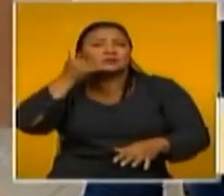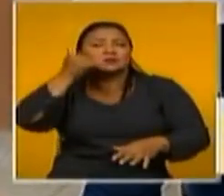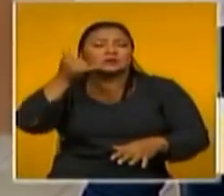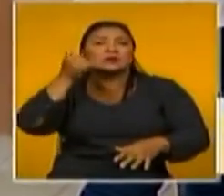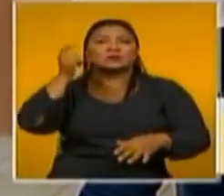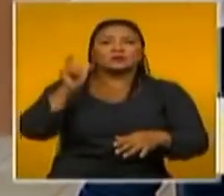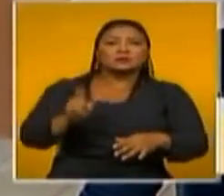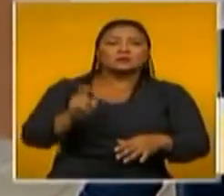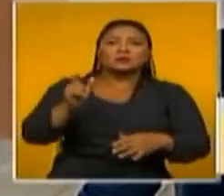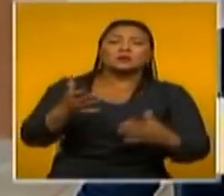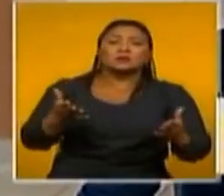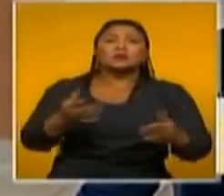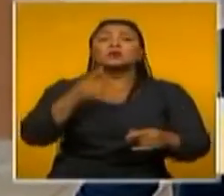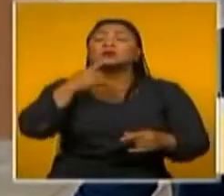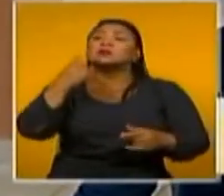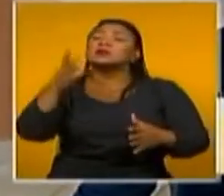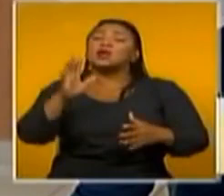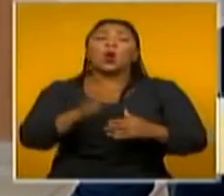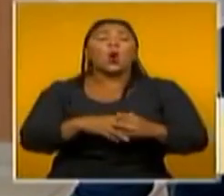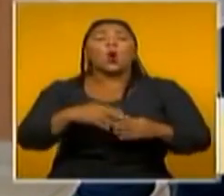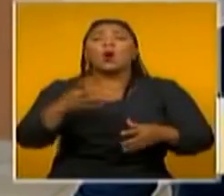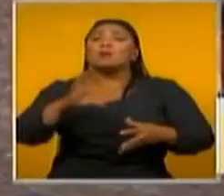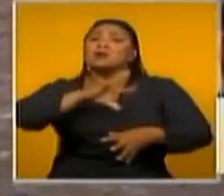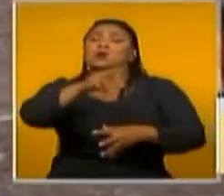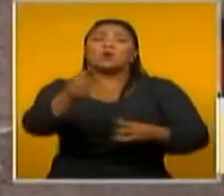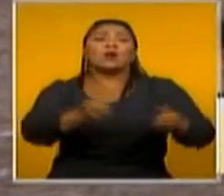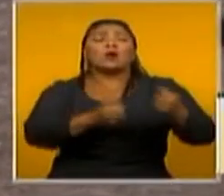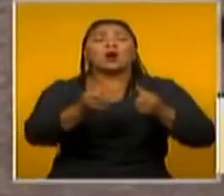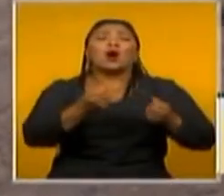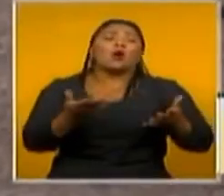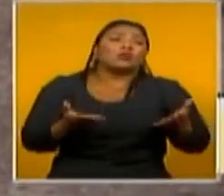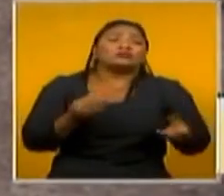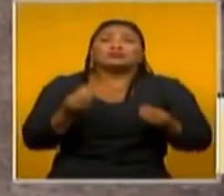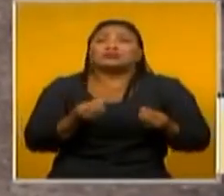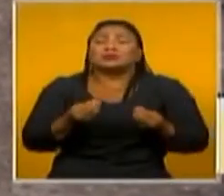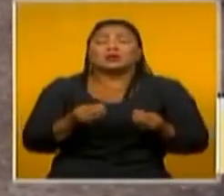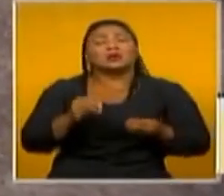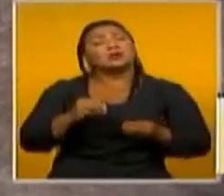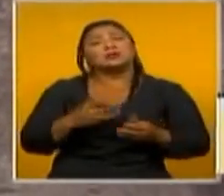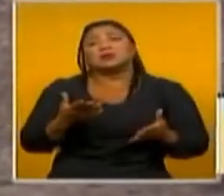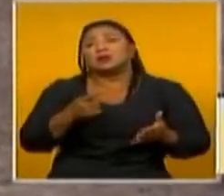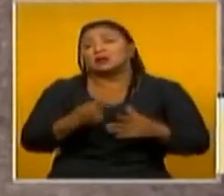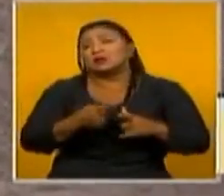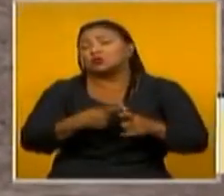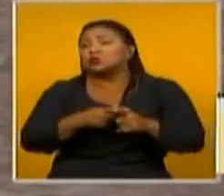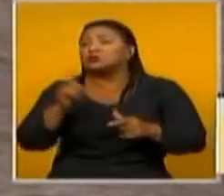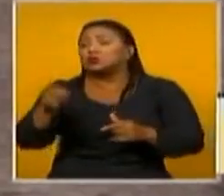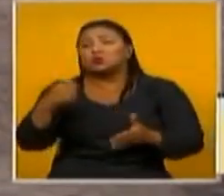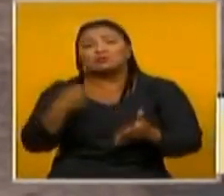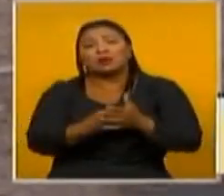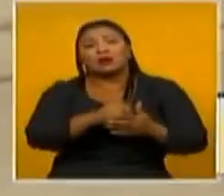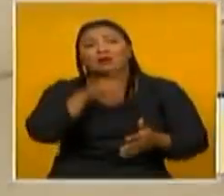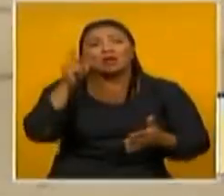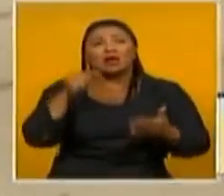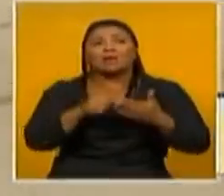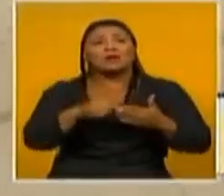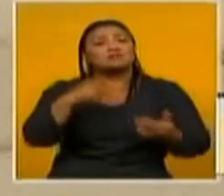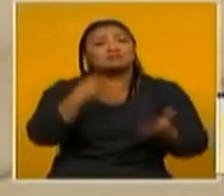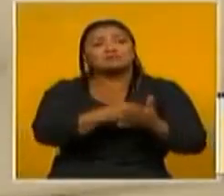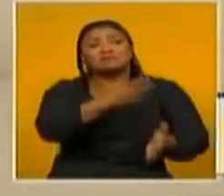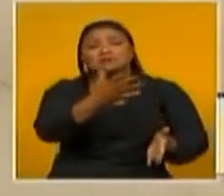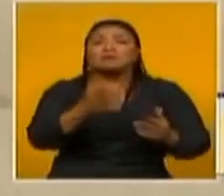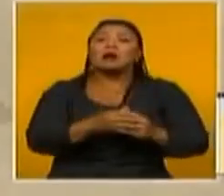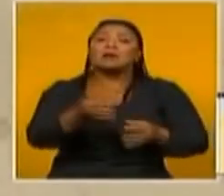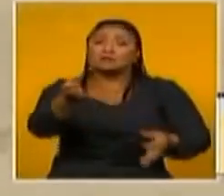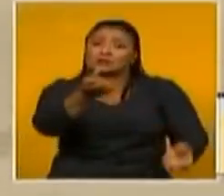propietarios la cantidad de $3,000 aproximadamente para que se pueda ser devuelto. Se trata de las personas de Víctor M.,